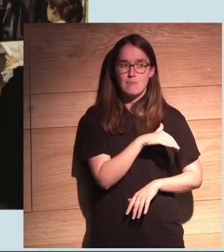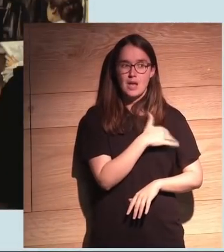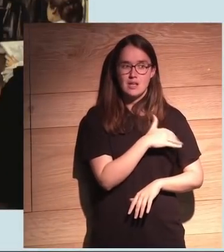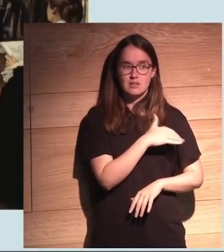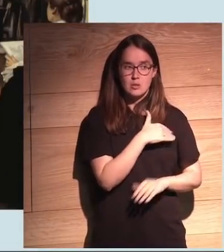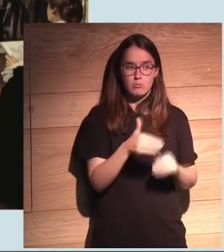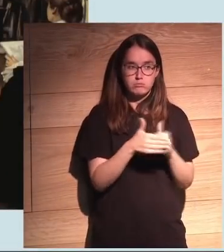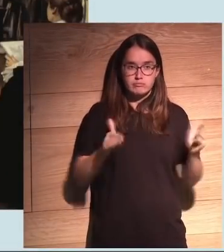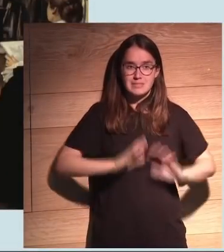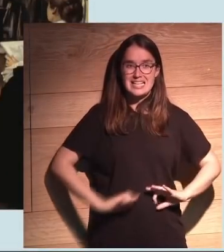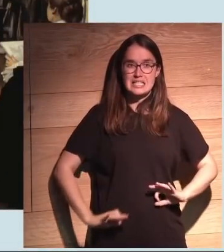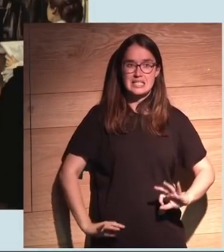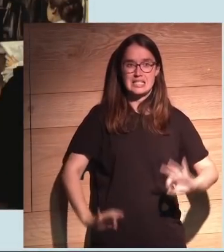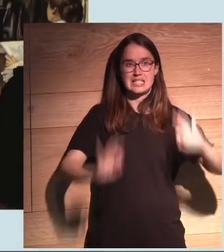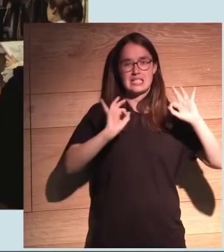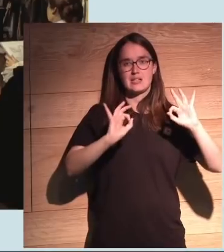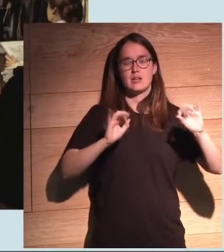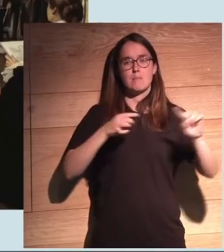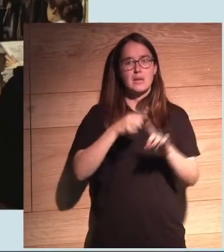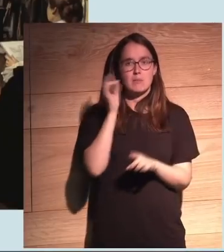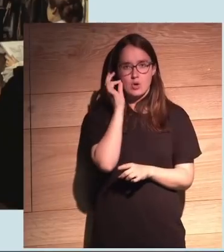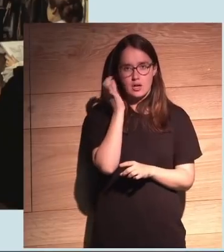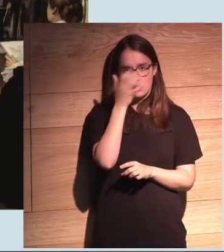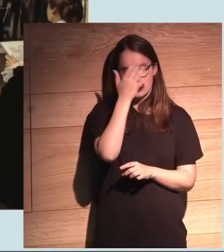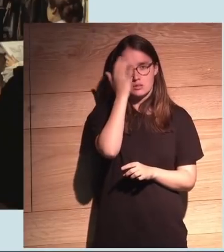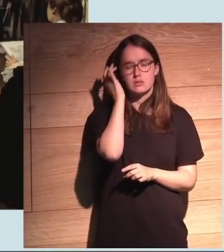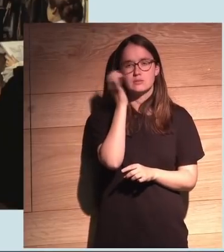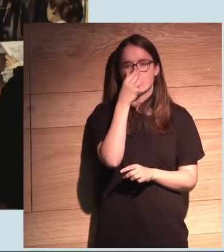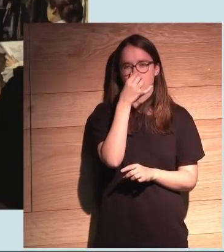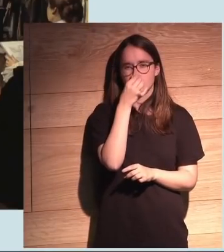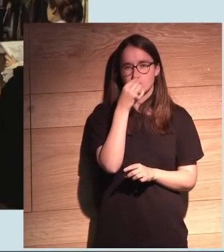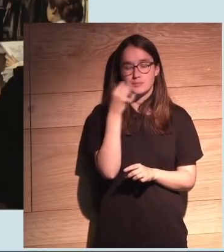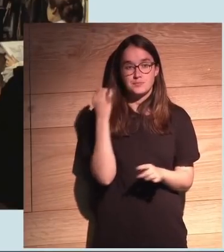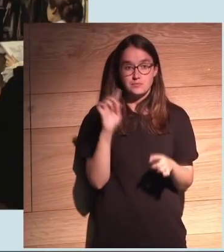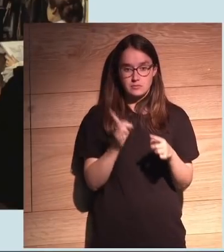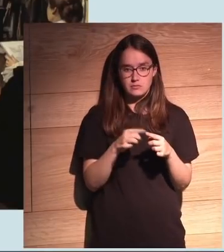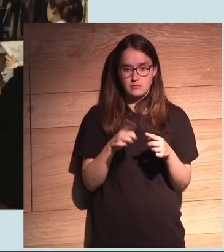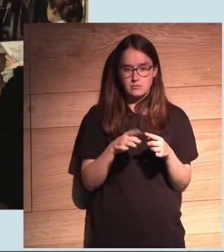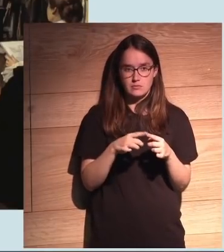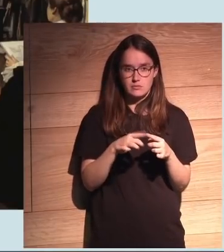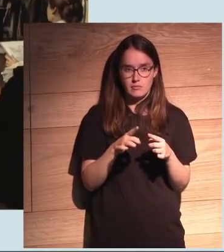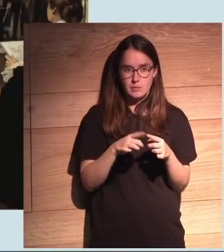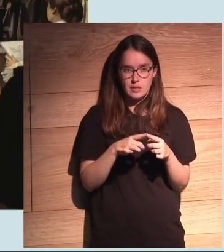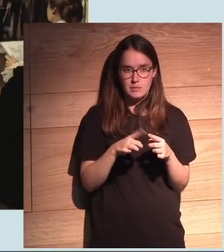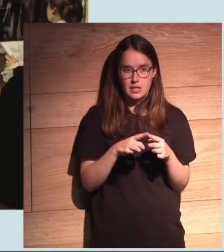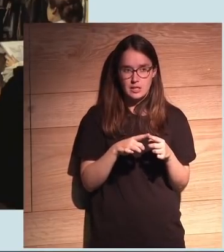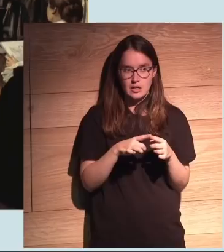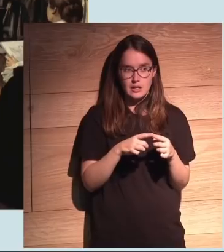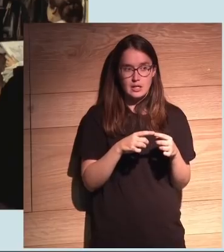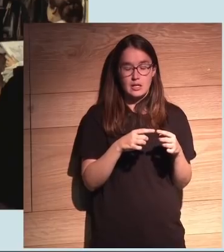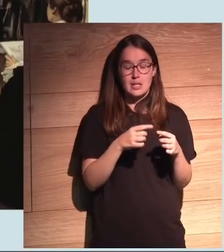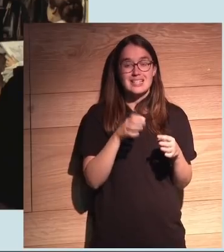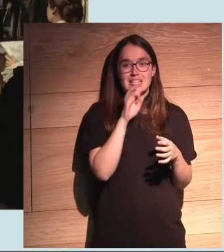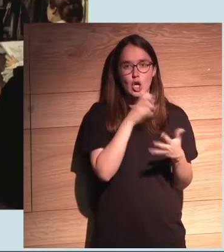que se abrieron específicas para mujeres. La primera estoy hablando del años 70 del siglo